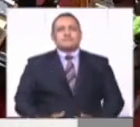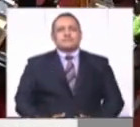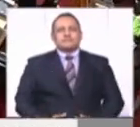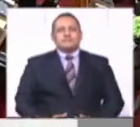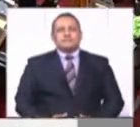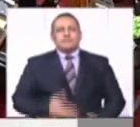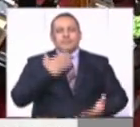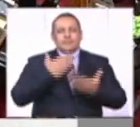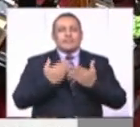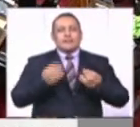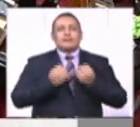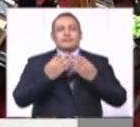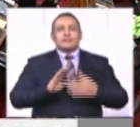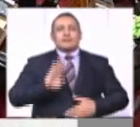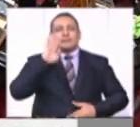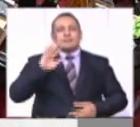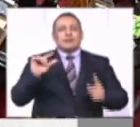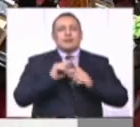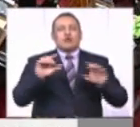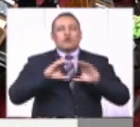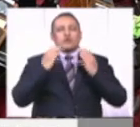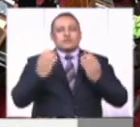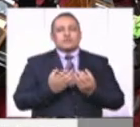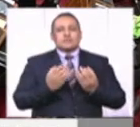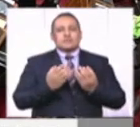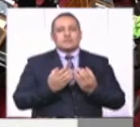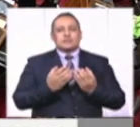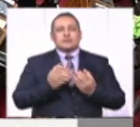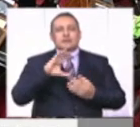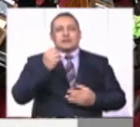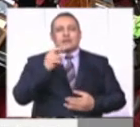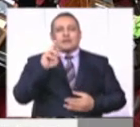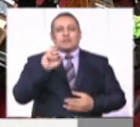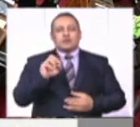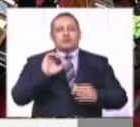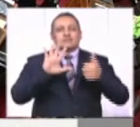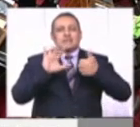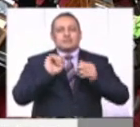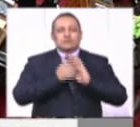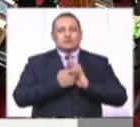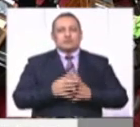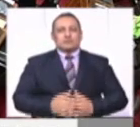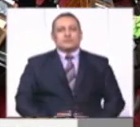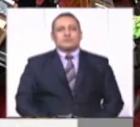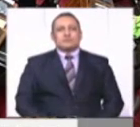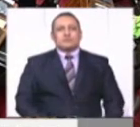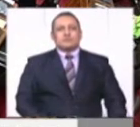congresista tiene uso la palabra el congresista Alejandro cavero por 6